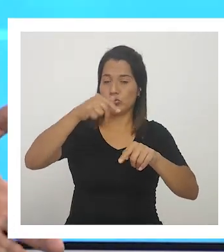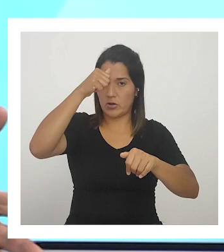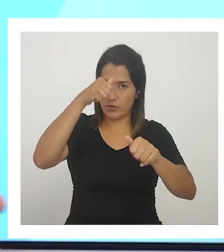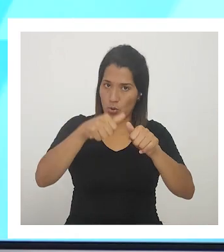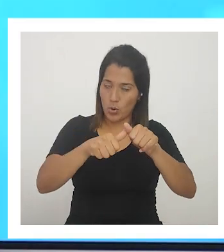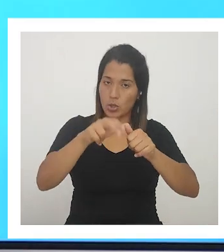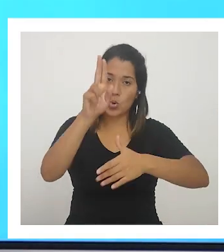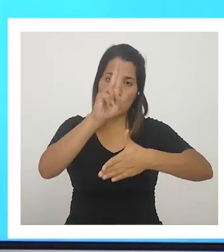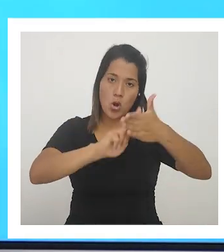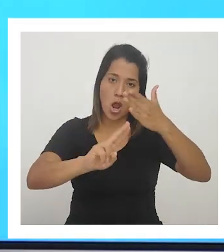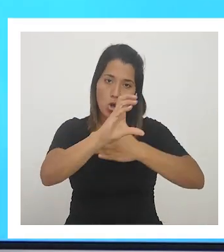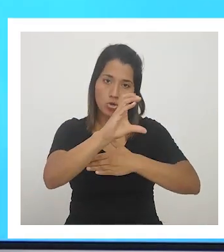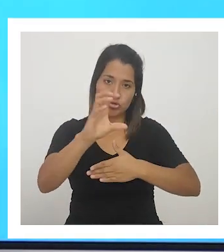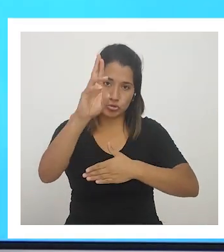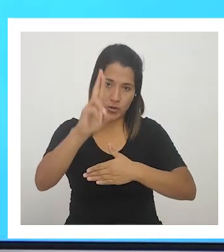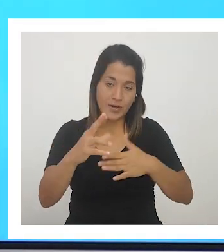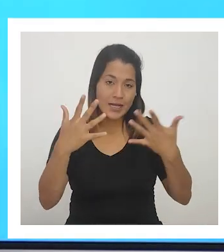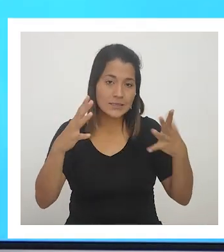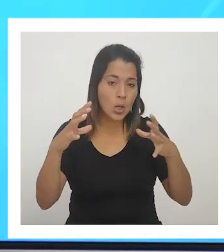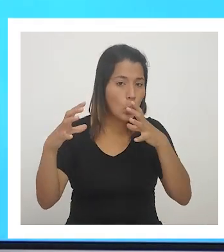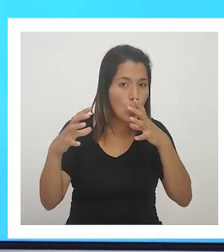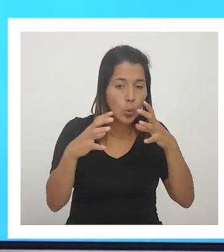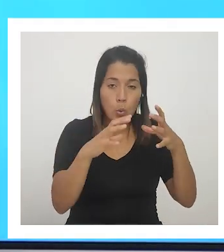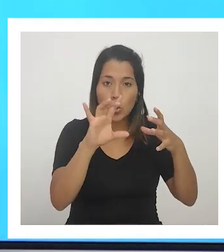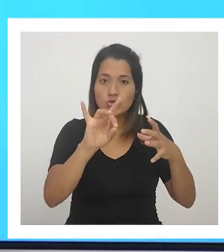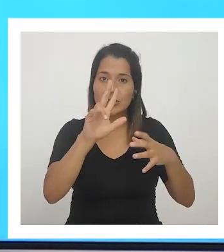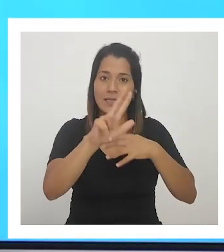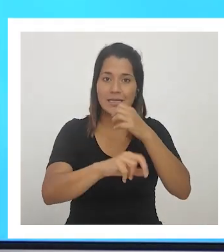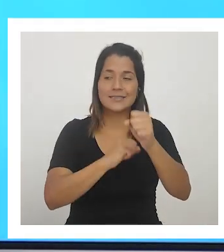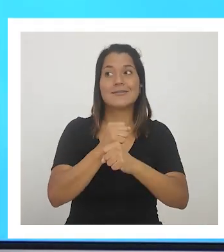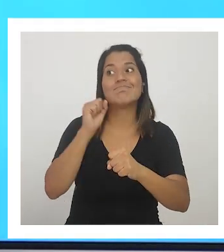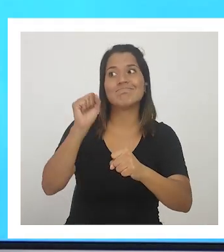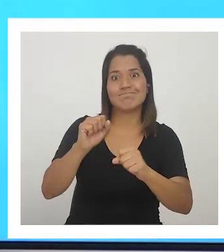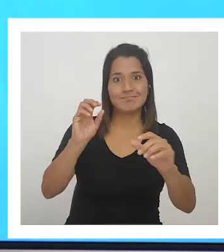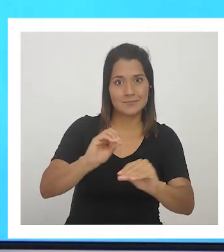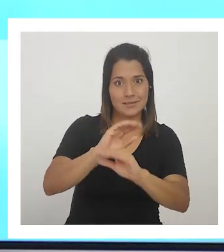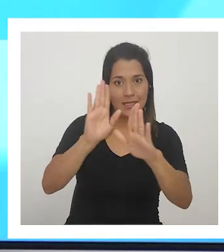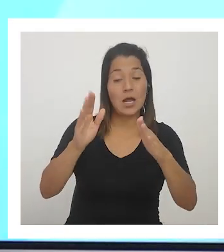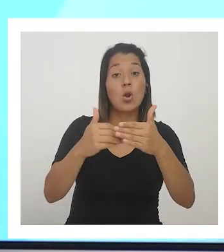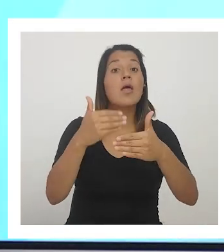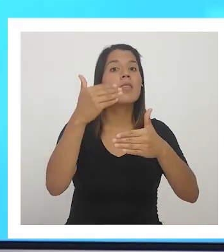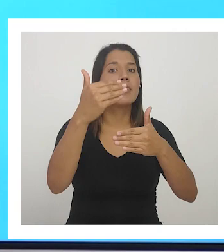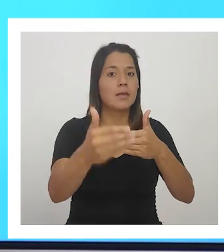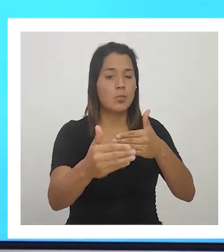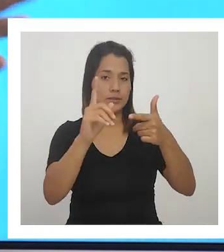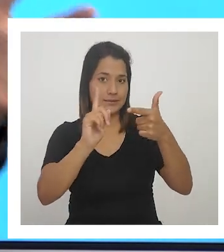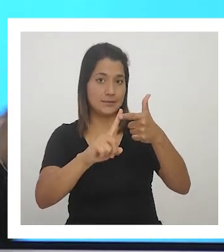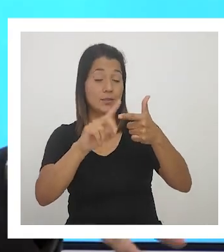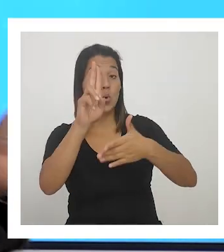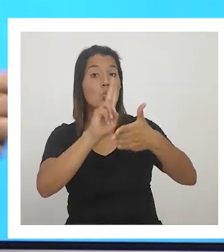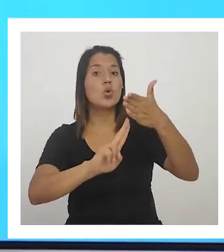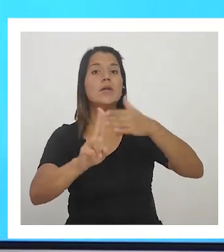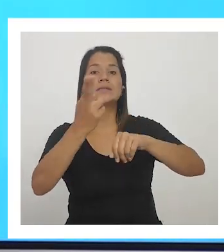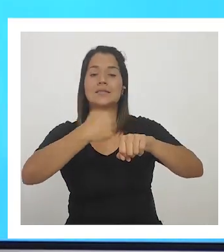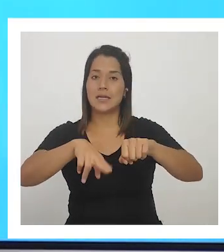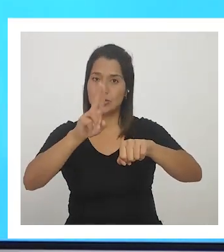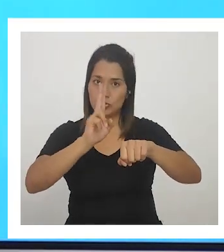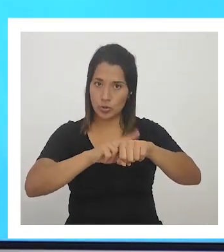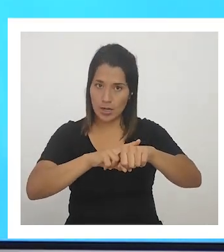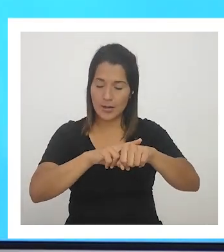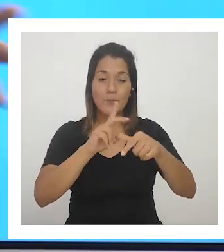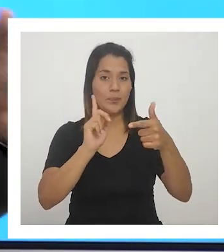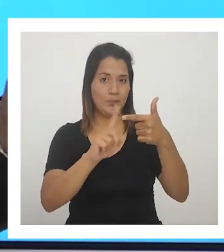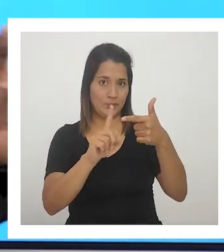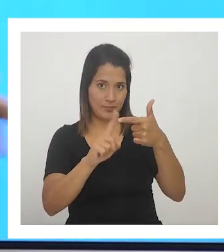está cumpliendo 83 años. Claro. Luego sigue, digamos, la Universidad Nacional, ¿verdad?, en